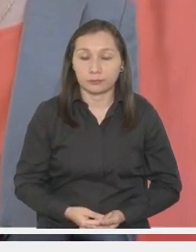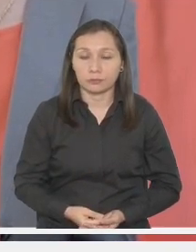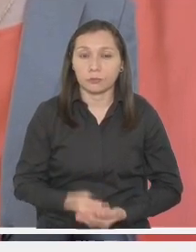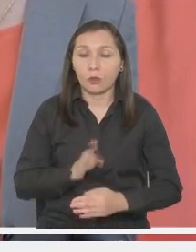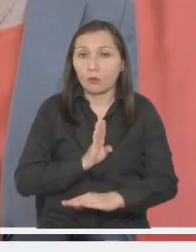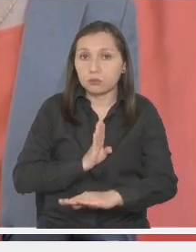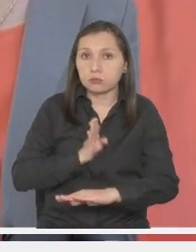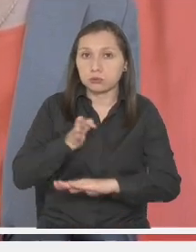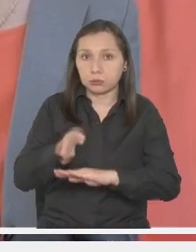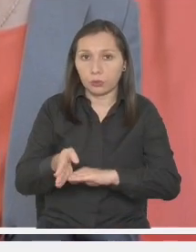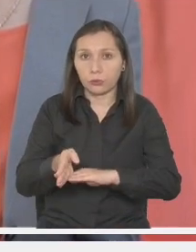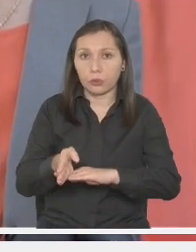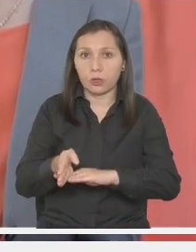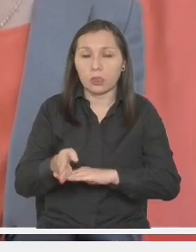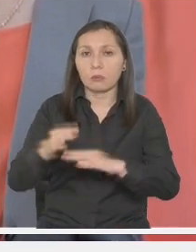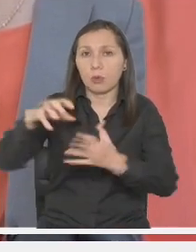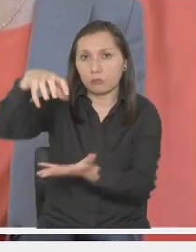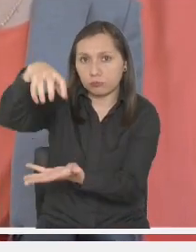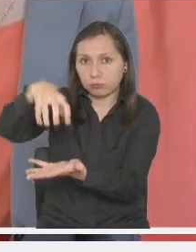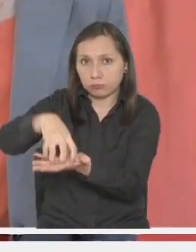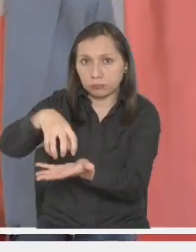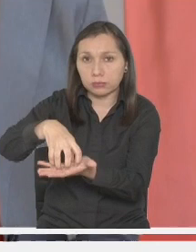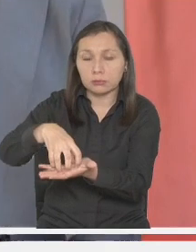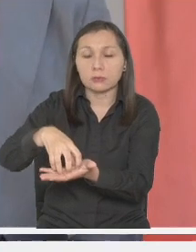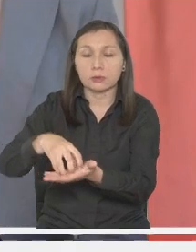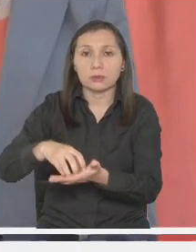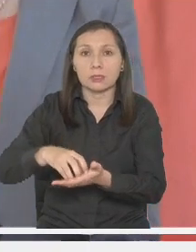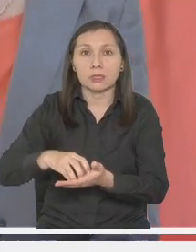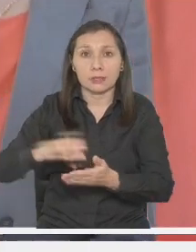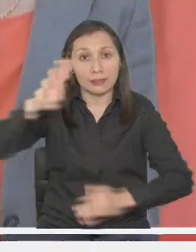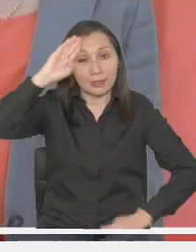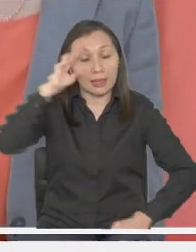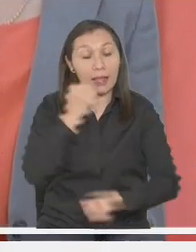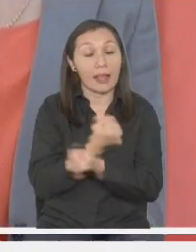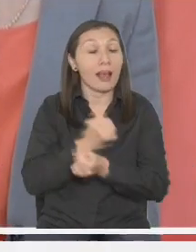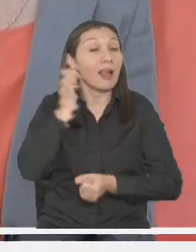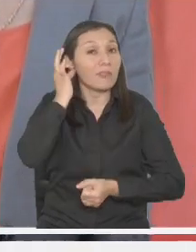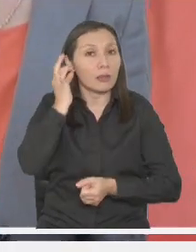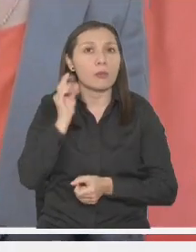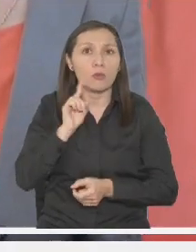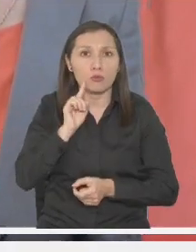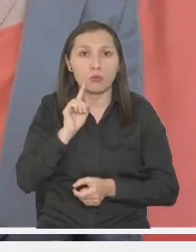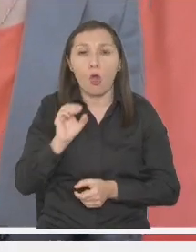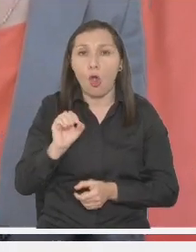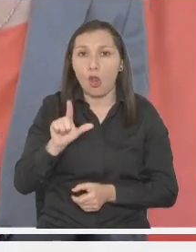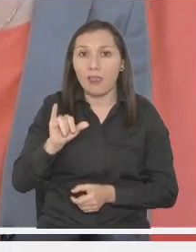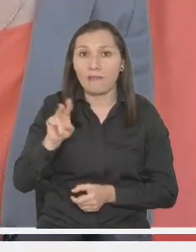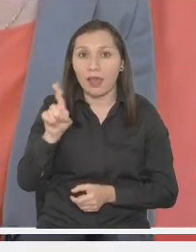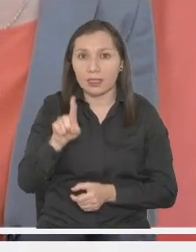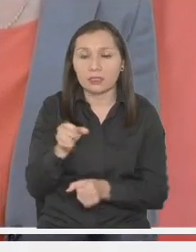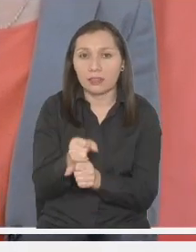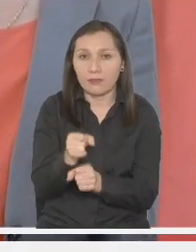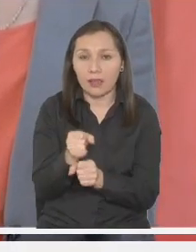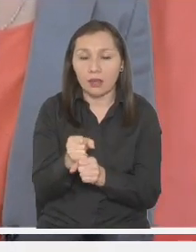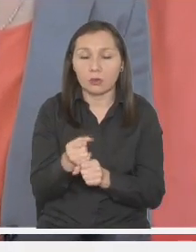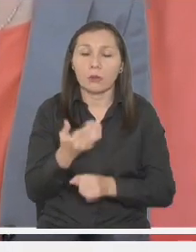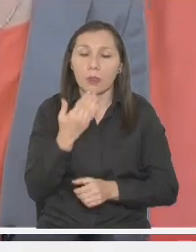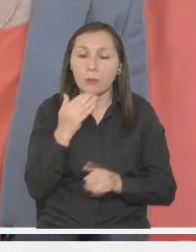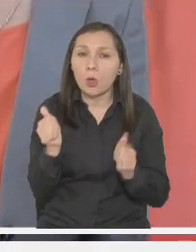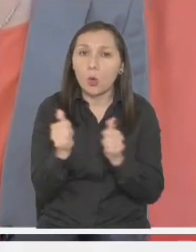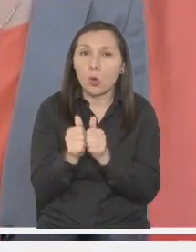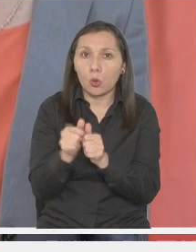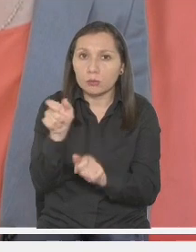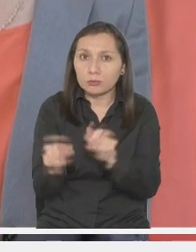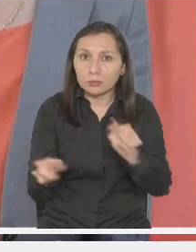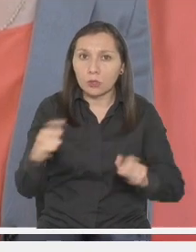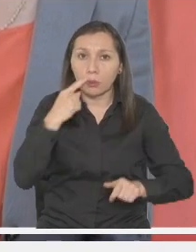fuimos a la tenencia donde la sargenta Rita Olivares trabajaba. Estuvimos con las